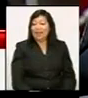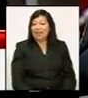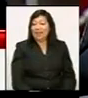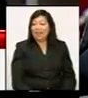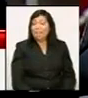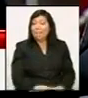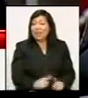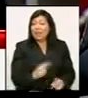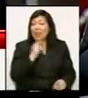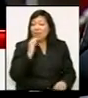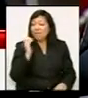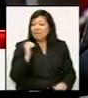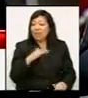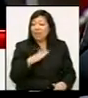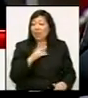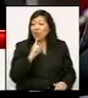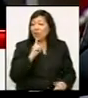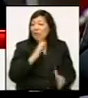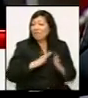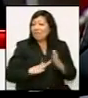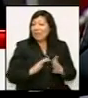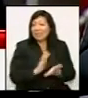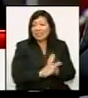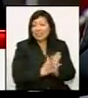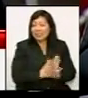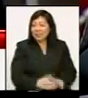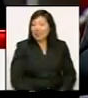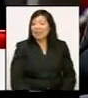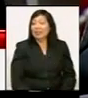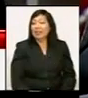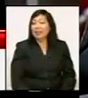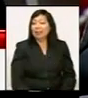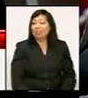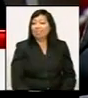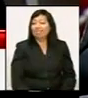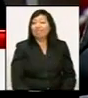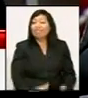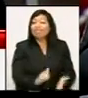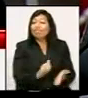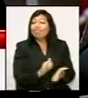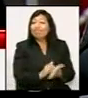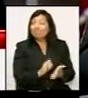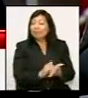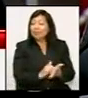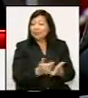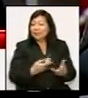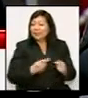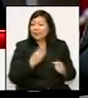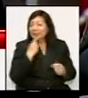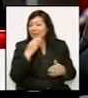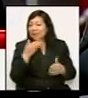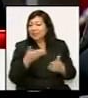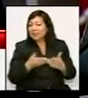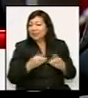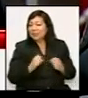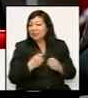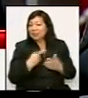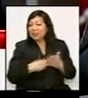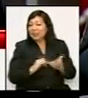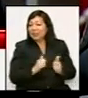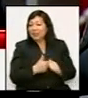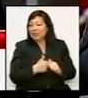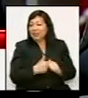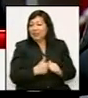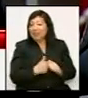los hechos falsos no son hechos falsos, están acreditados, que el acta fue corregida